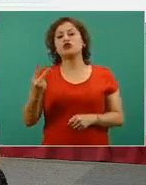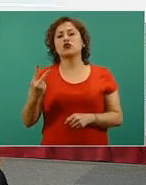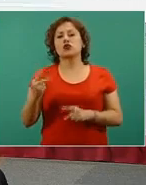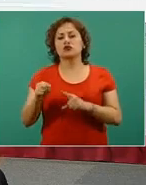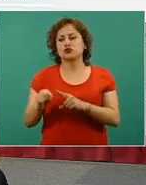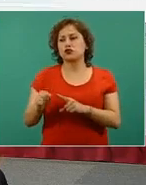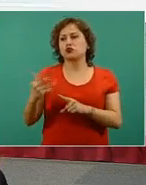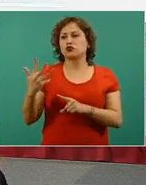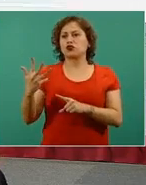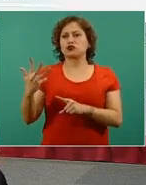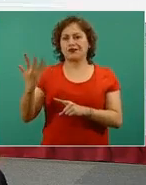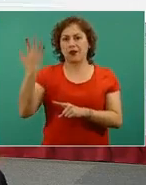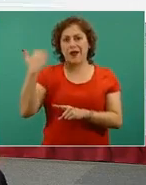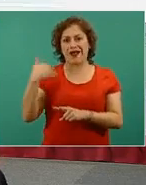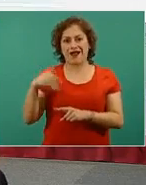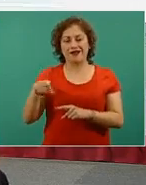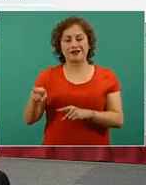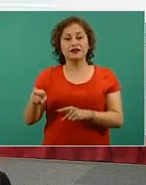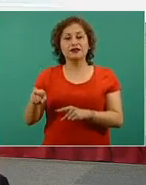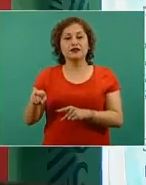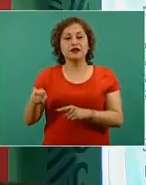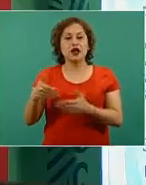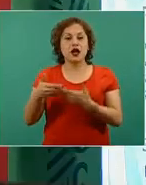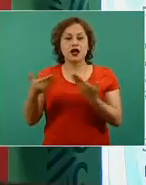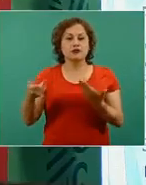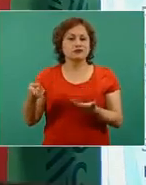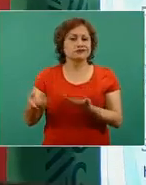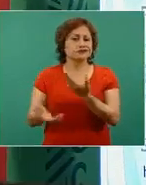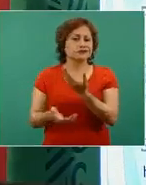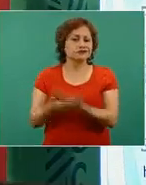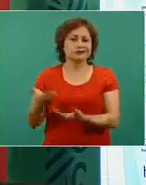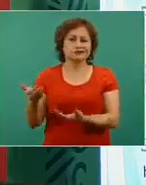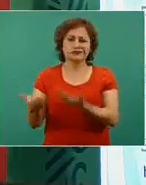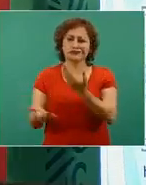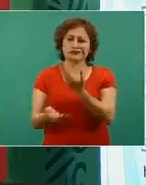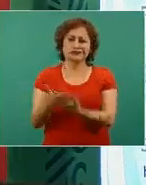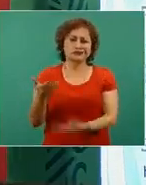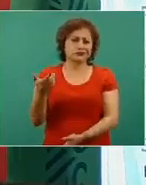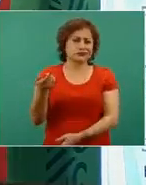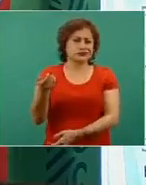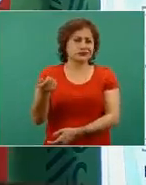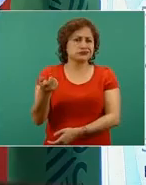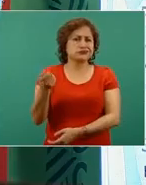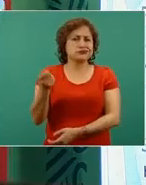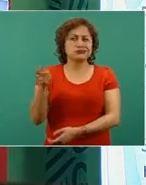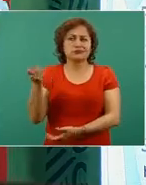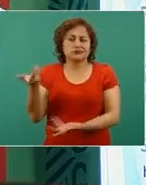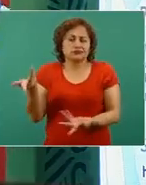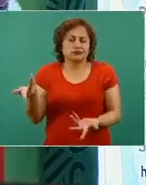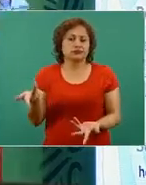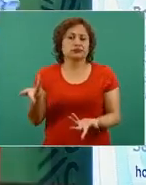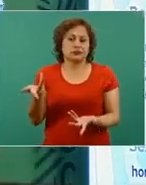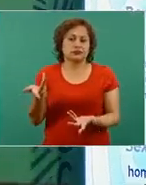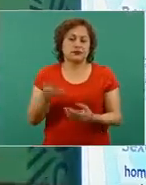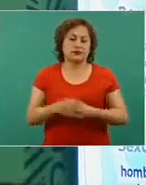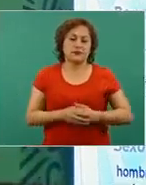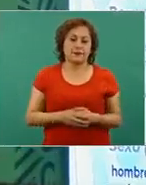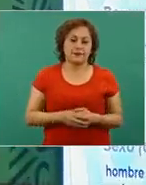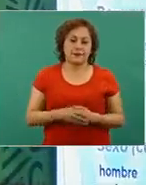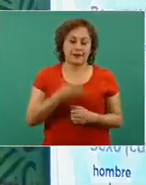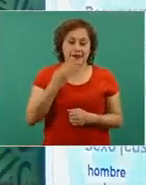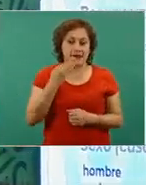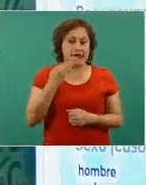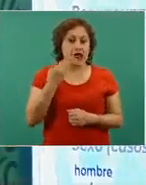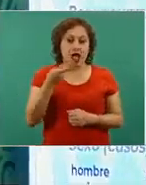momento llegó es relativamente intrascendente en términos estadísticos y epidemiológicos. Por